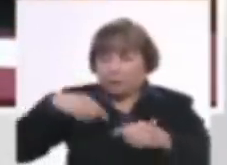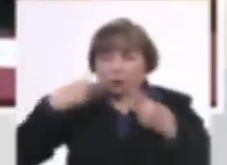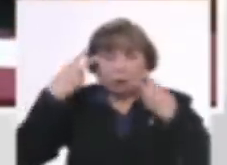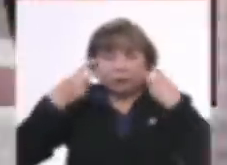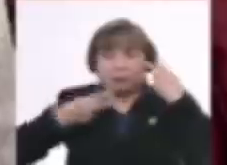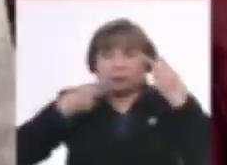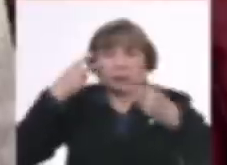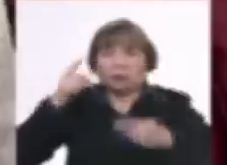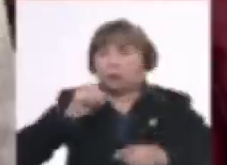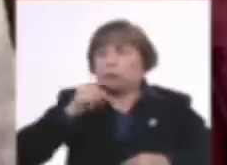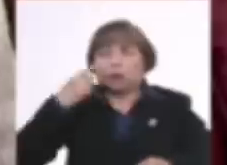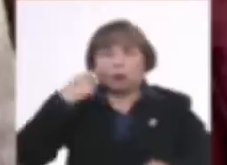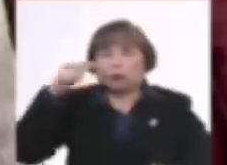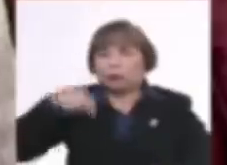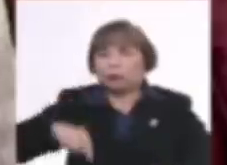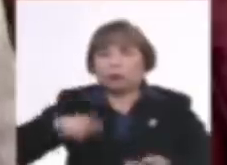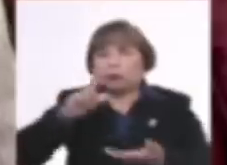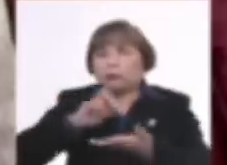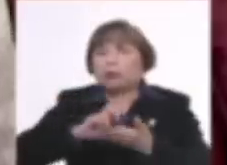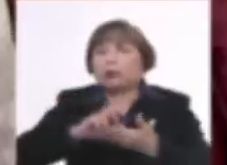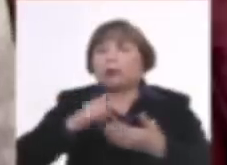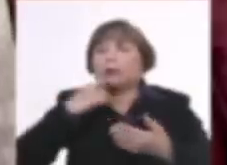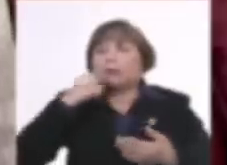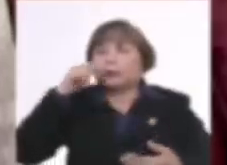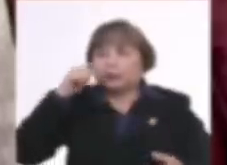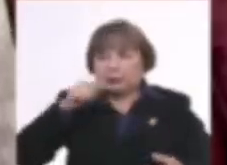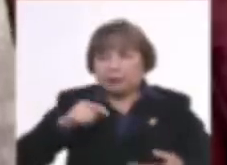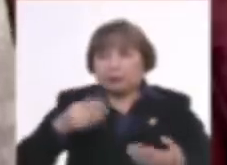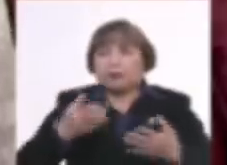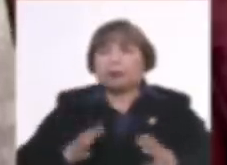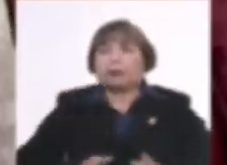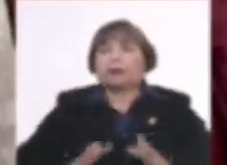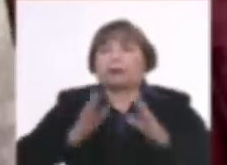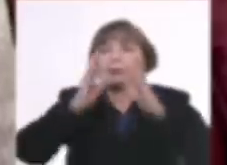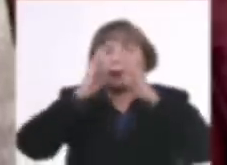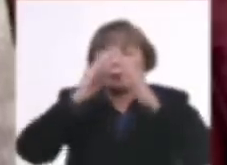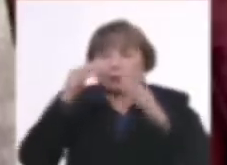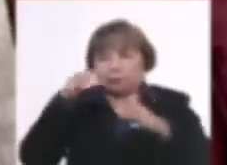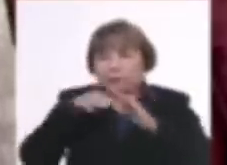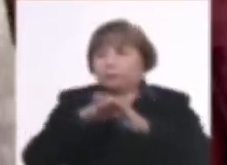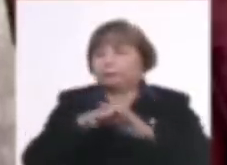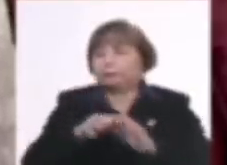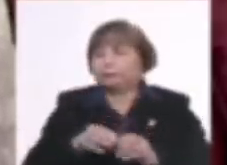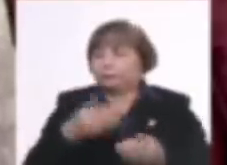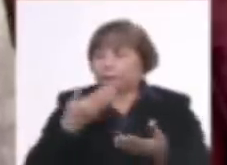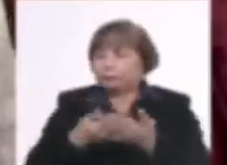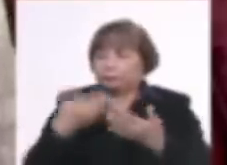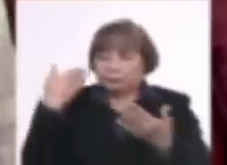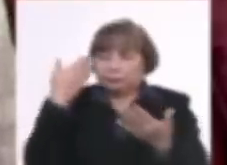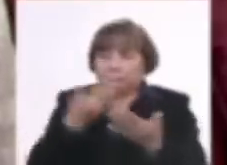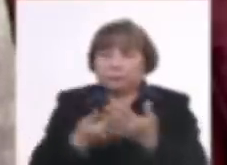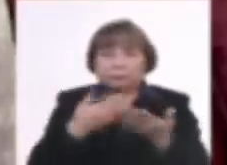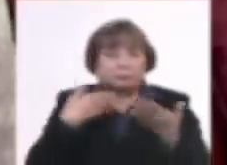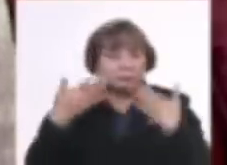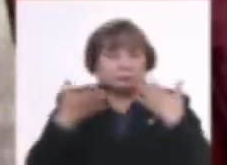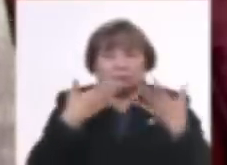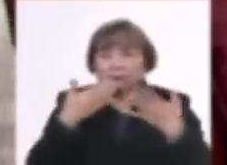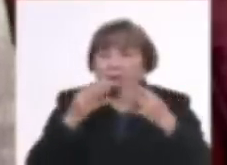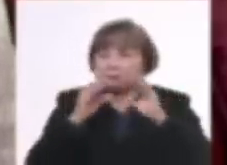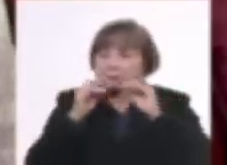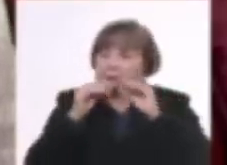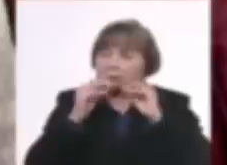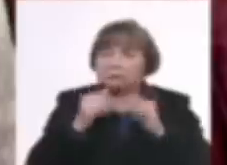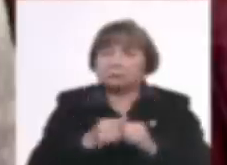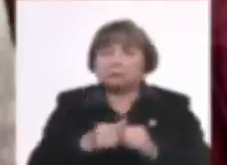porque yo no conozco Lima y estaba en el palacio, me encontraba en el palacio. Y vino para conversar